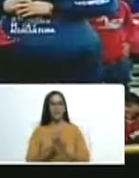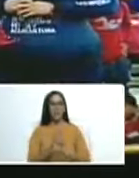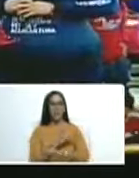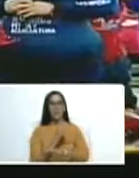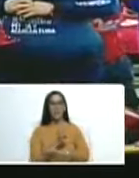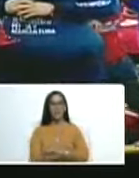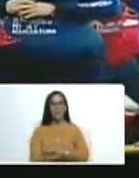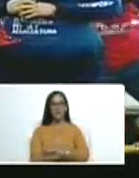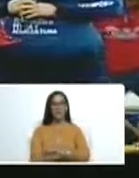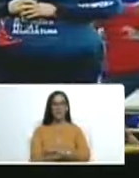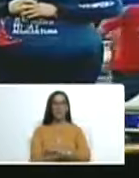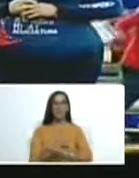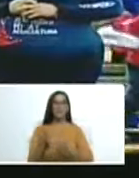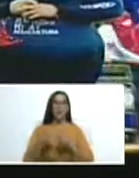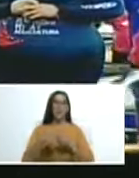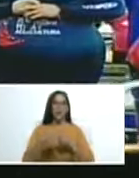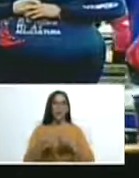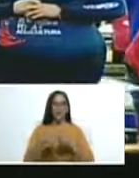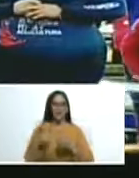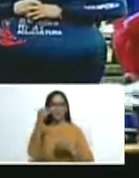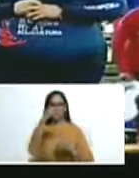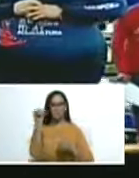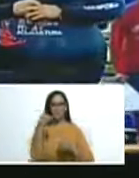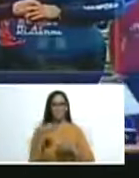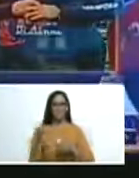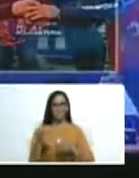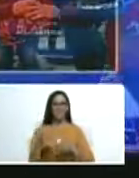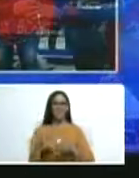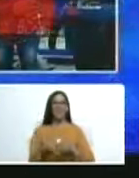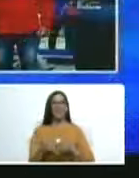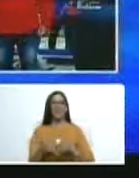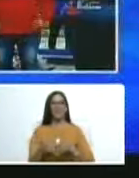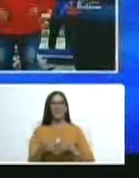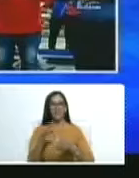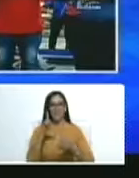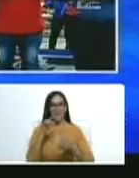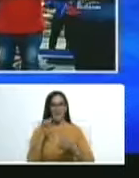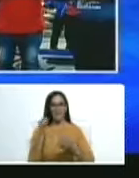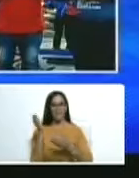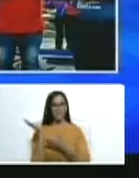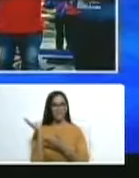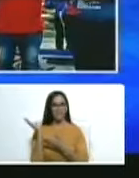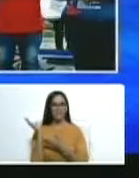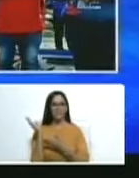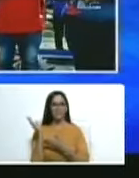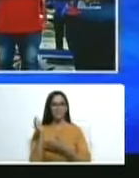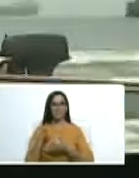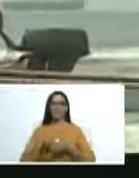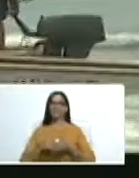poderosa de Maracaibo, del Zulia, Leagni Carrillo. Adelante, Leagni.